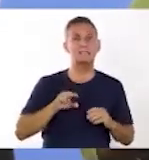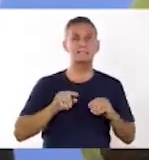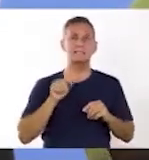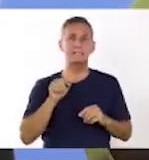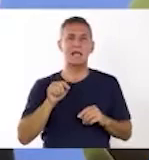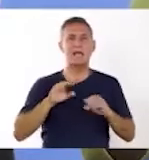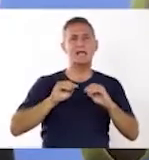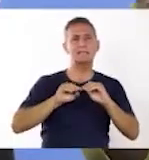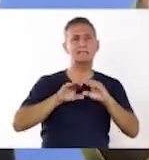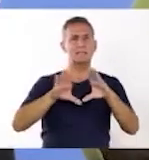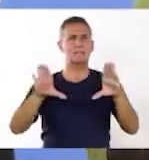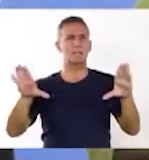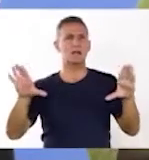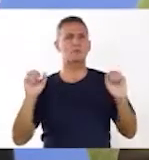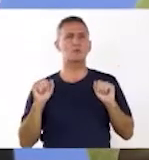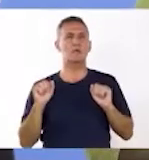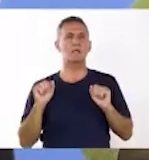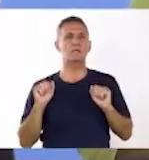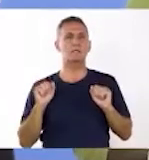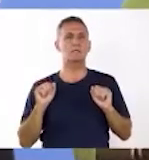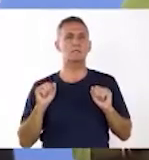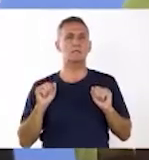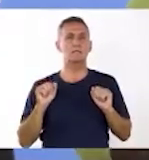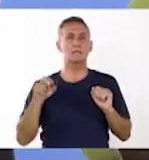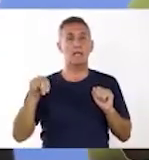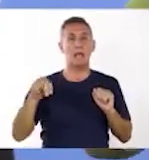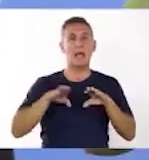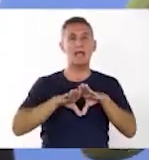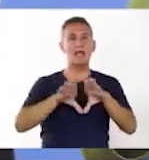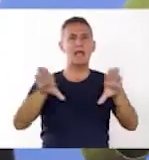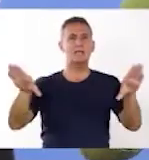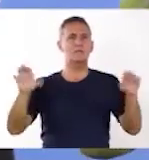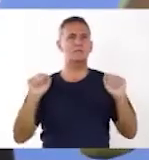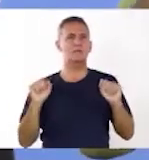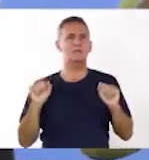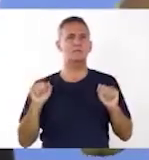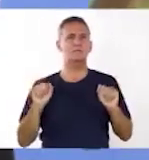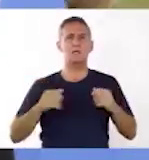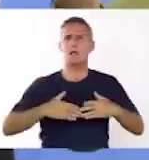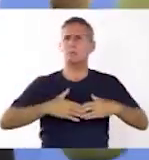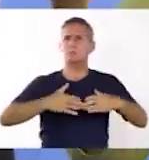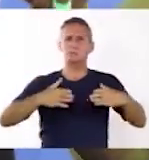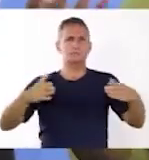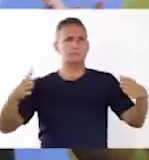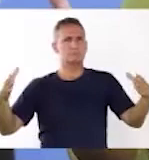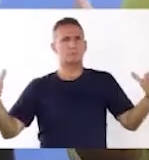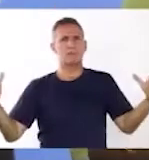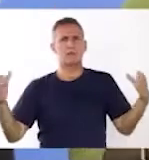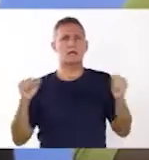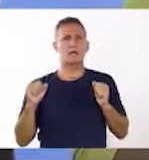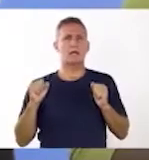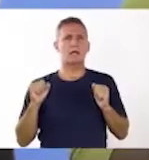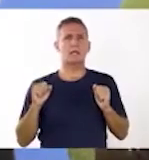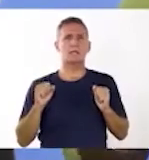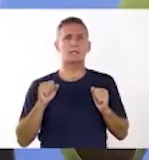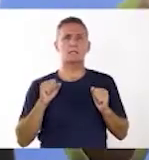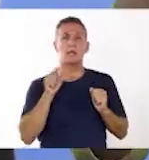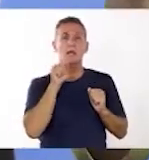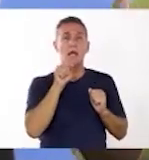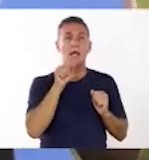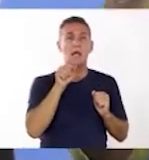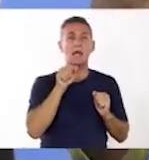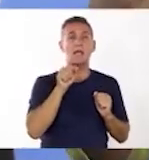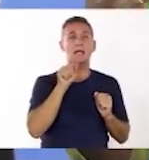Aquí esa naturaleza para Whitman es una naturaleza inmensa en la